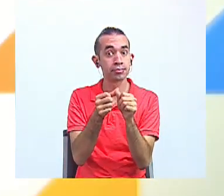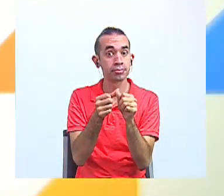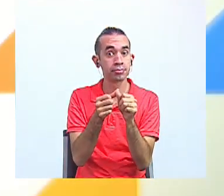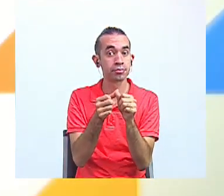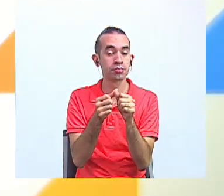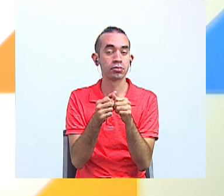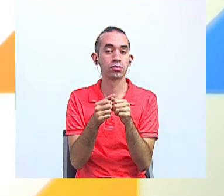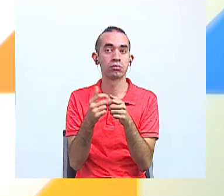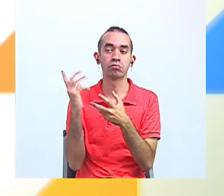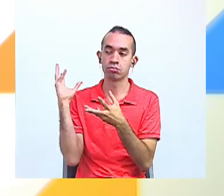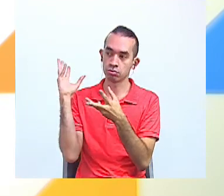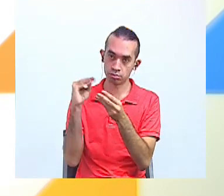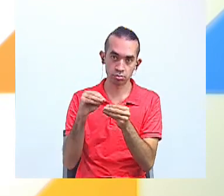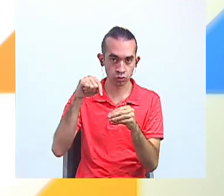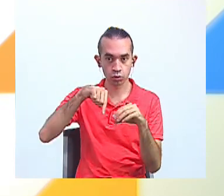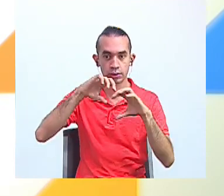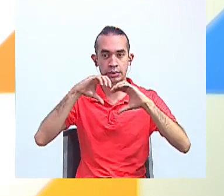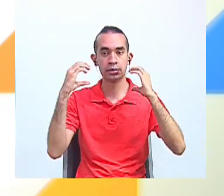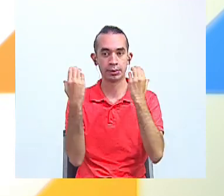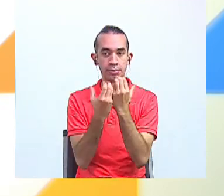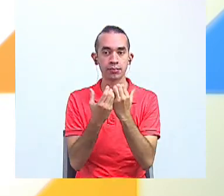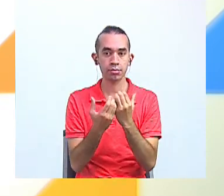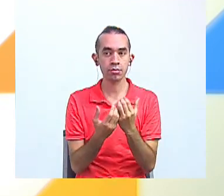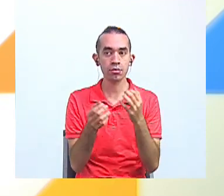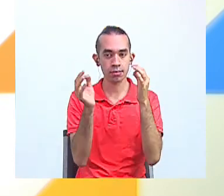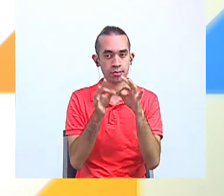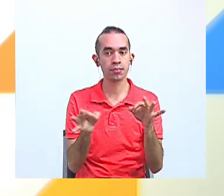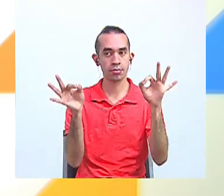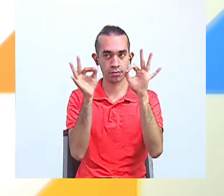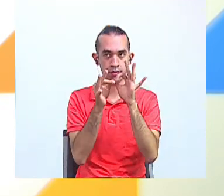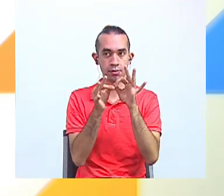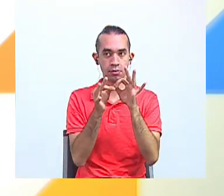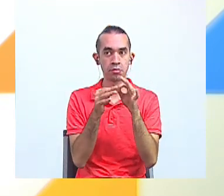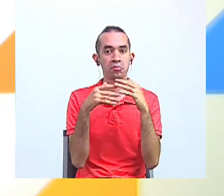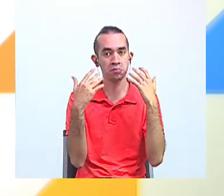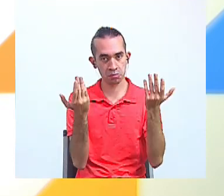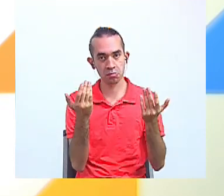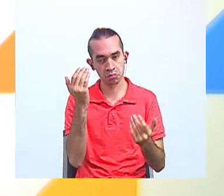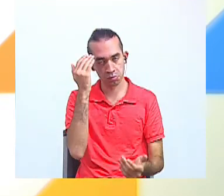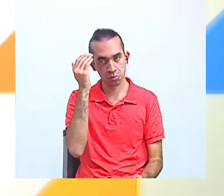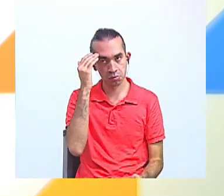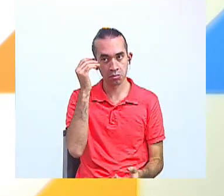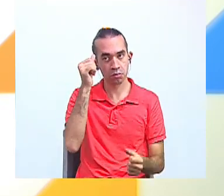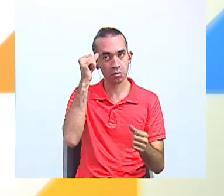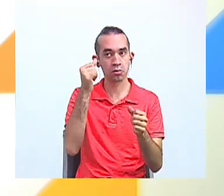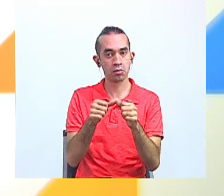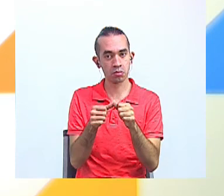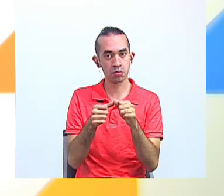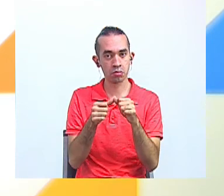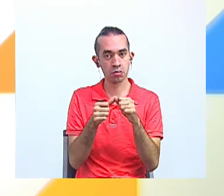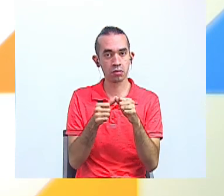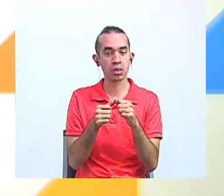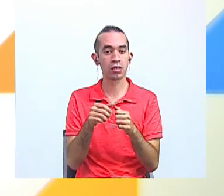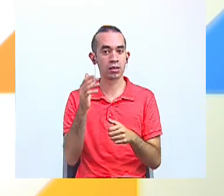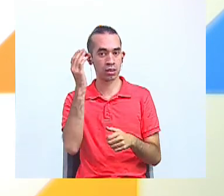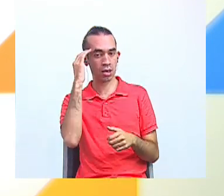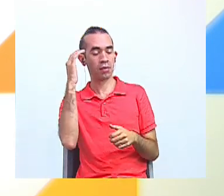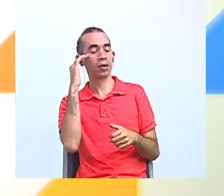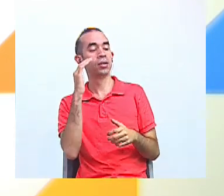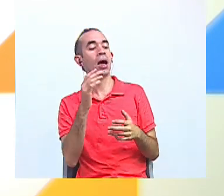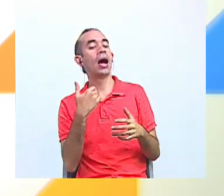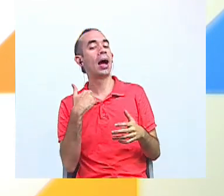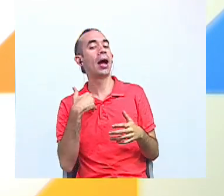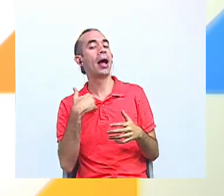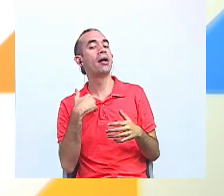todo lo que hemos desarrollado en esta clase. Es importante, entonces, recordarles que la hidrostática es la rama